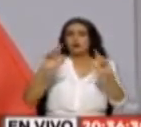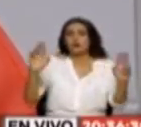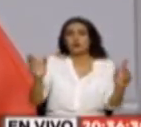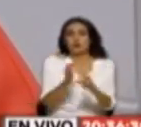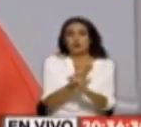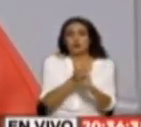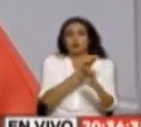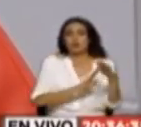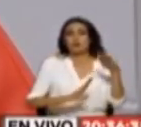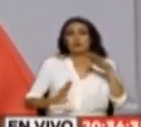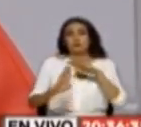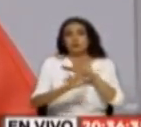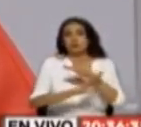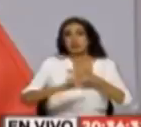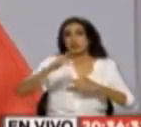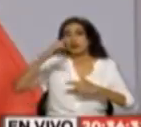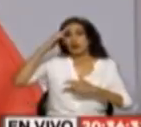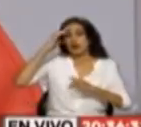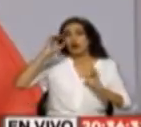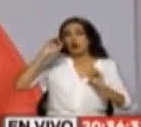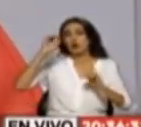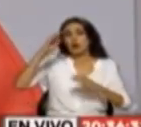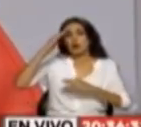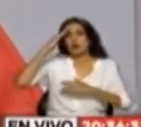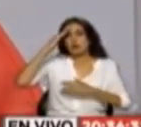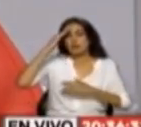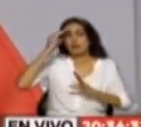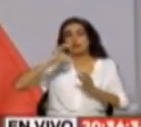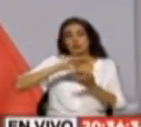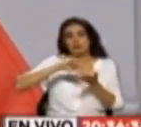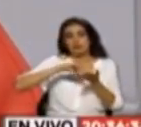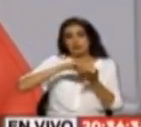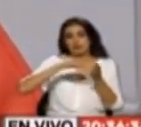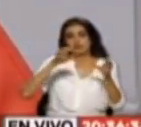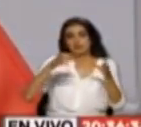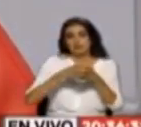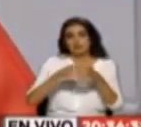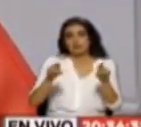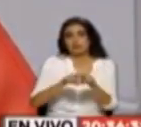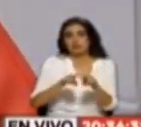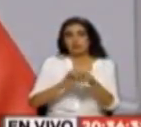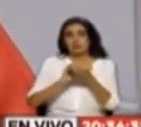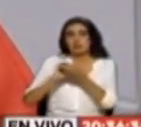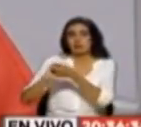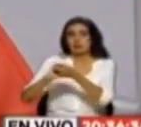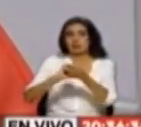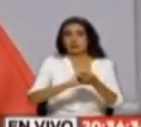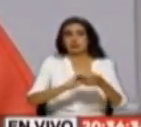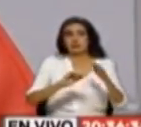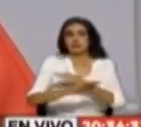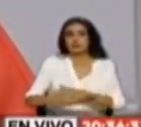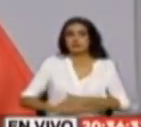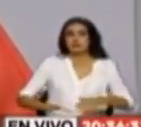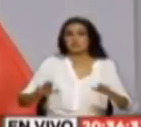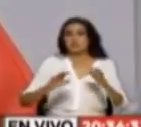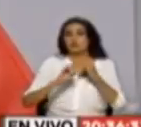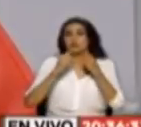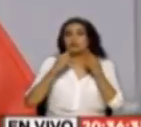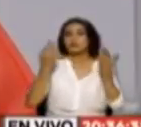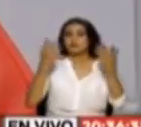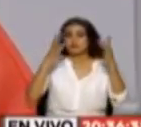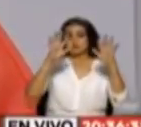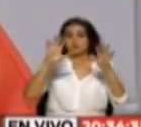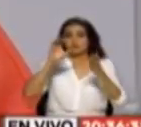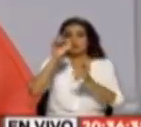voz de las bases, la voz de la militancia, que debe de estar necesariamente en sintonía con lo que demanda la ciudadanía, los electores, la gente,